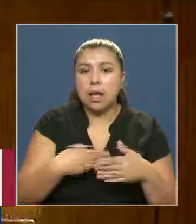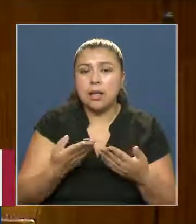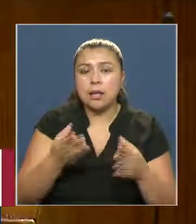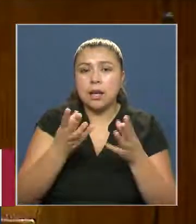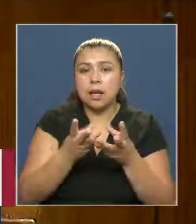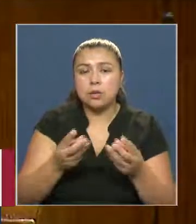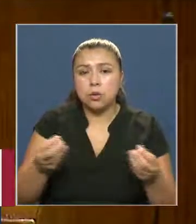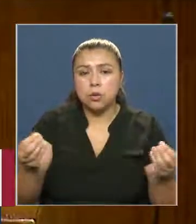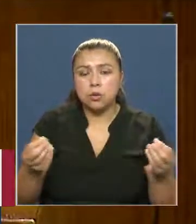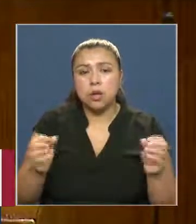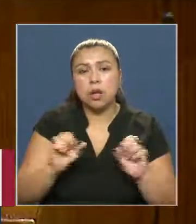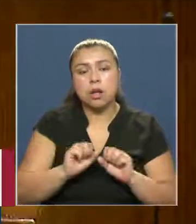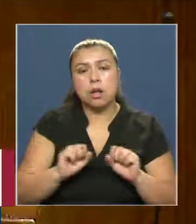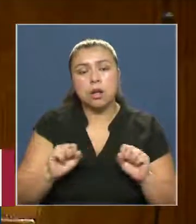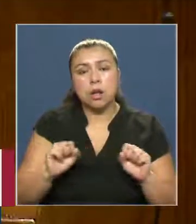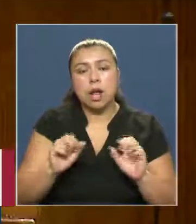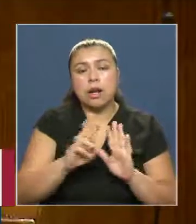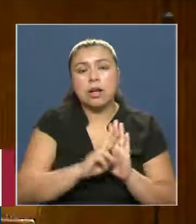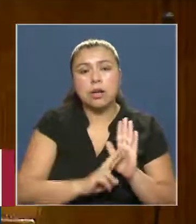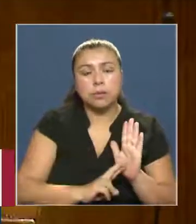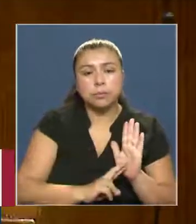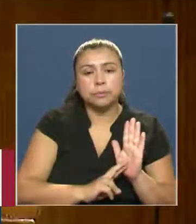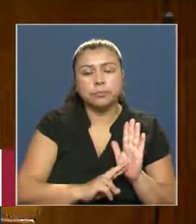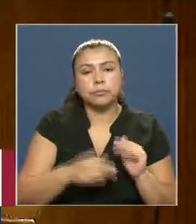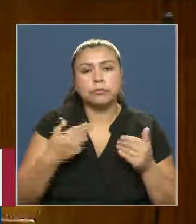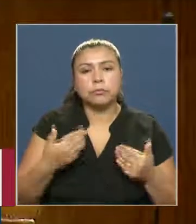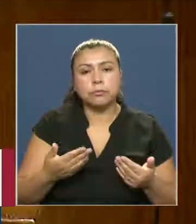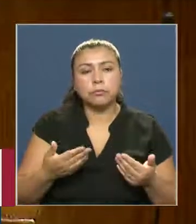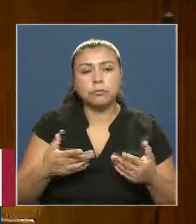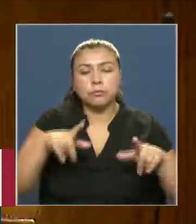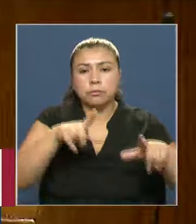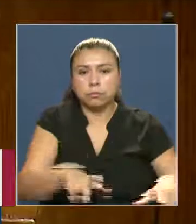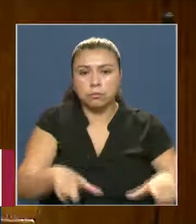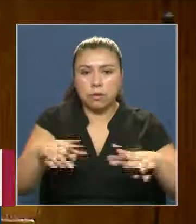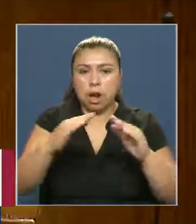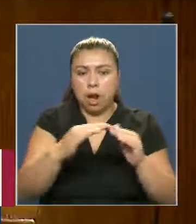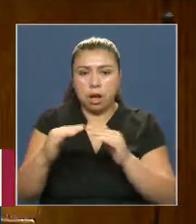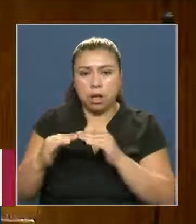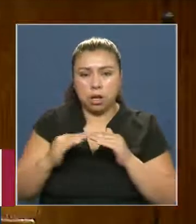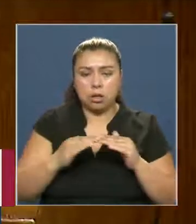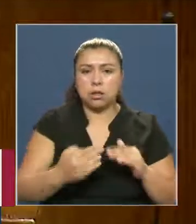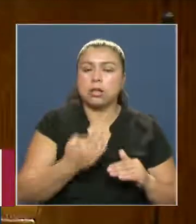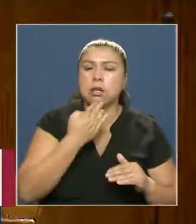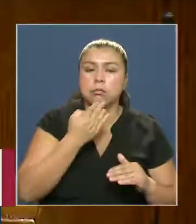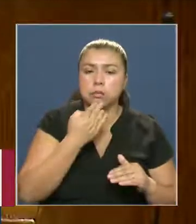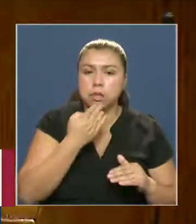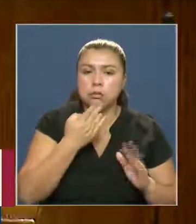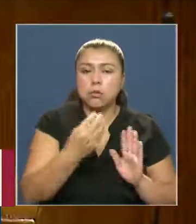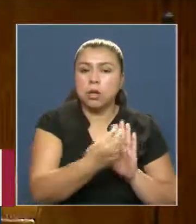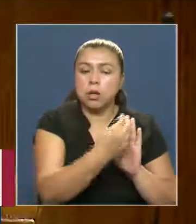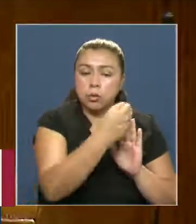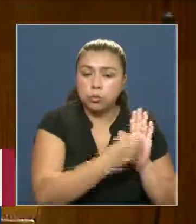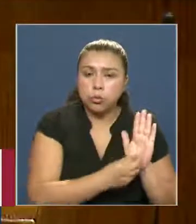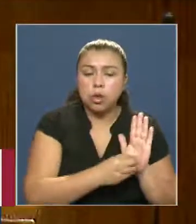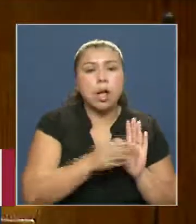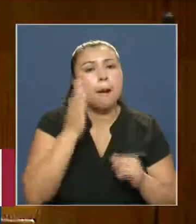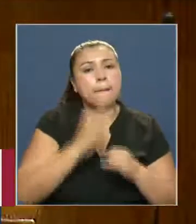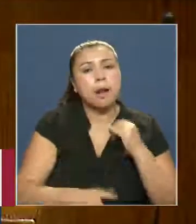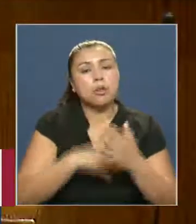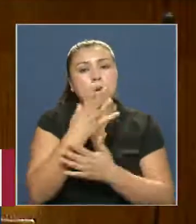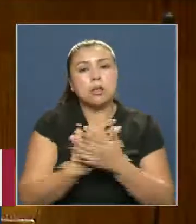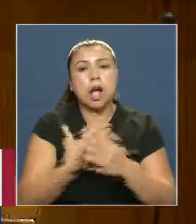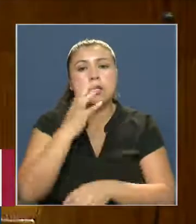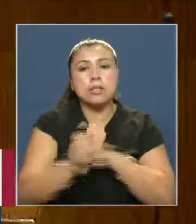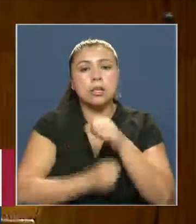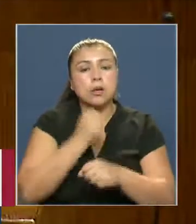la imposibilidad de regularizar un determinado asentamiento. También se establece que si vencido el plazo de